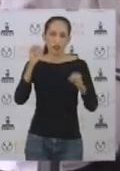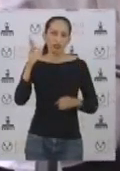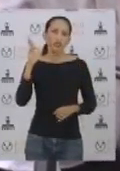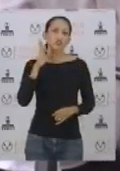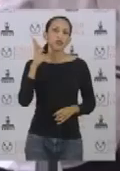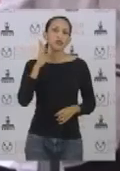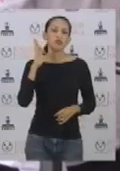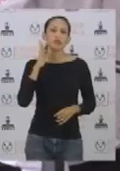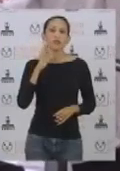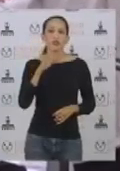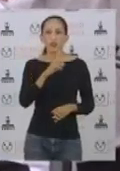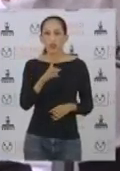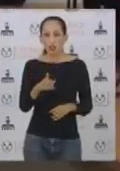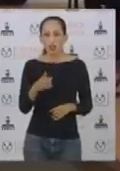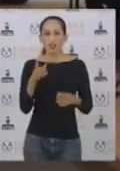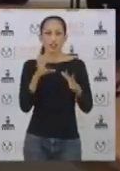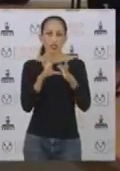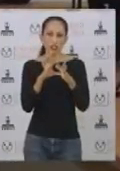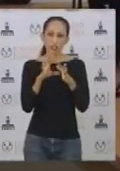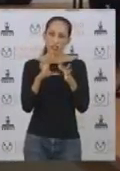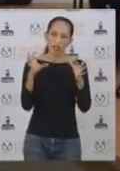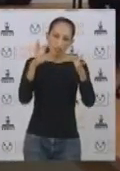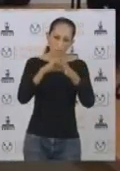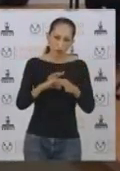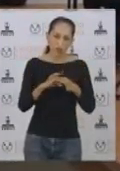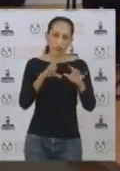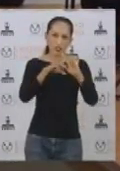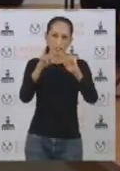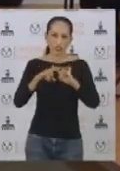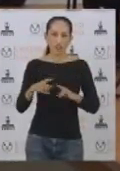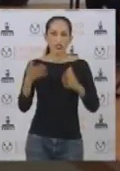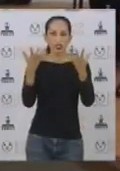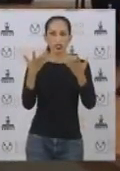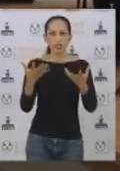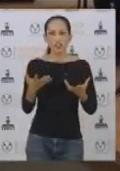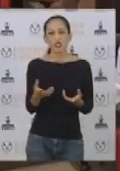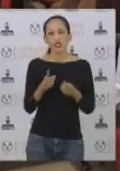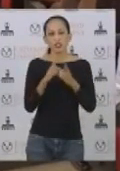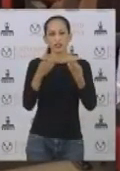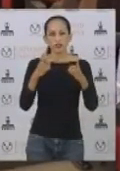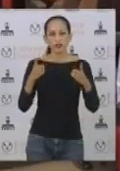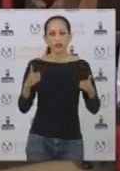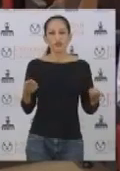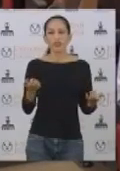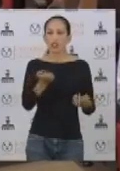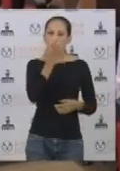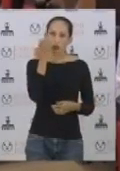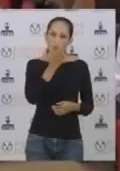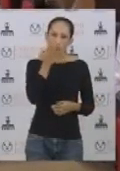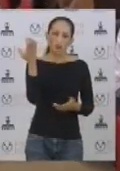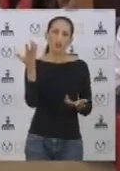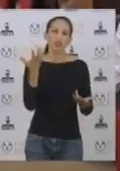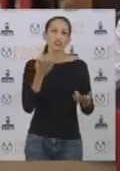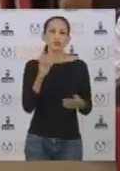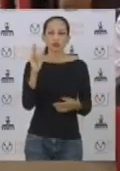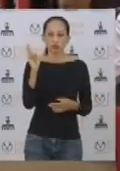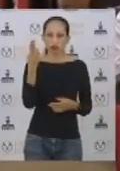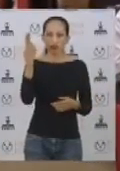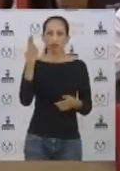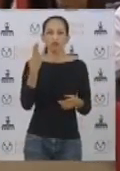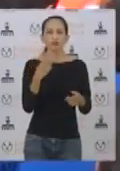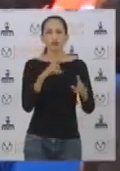del Río en un día de música, este festival integró diversas actividades que se desarrollaron en las diferentes escuelas y unidades